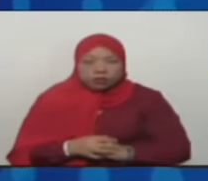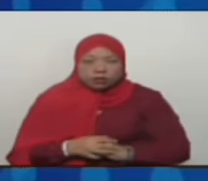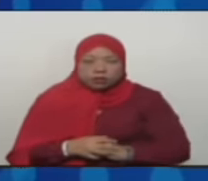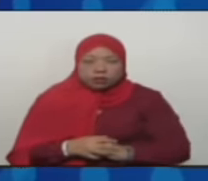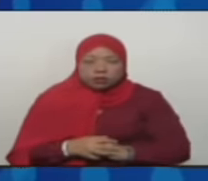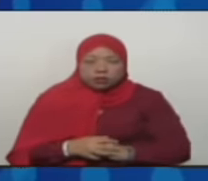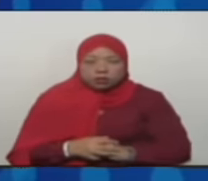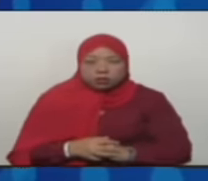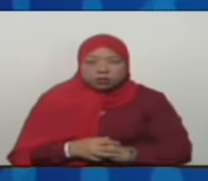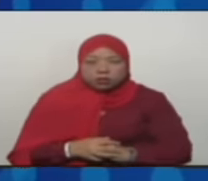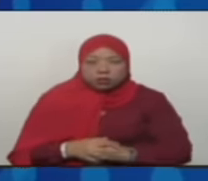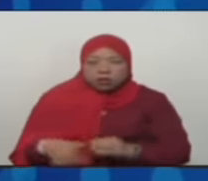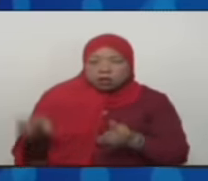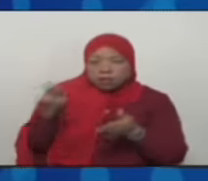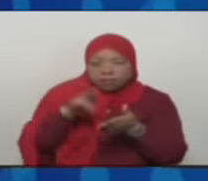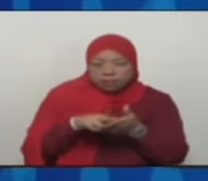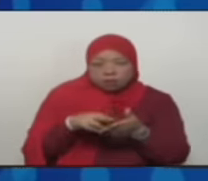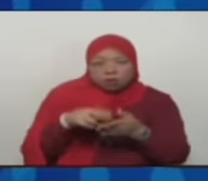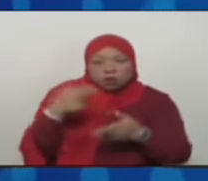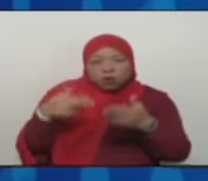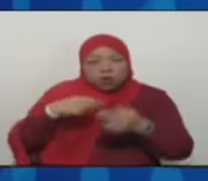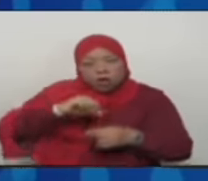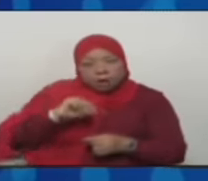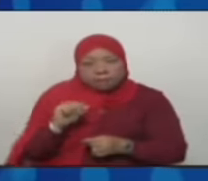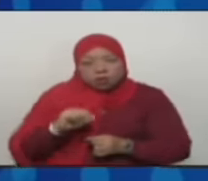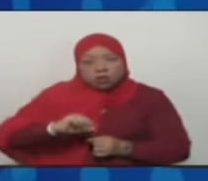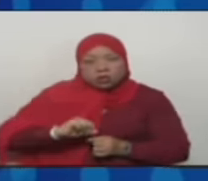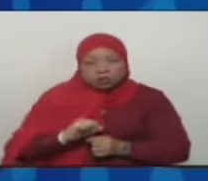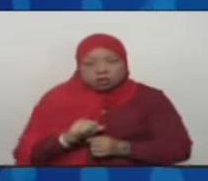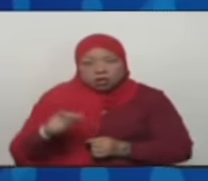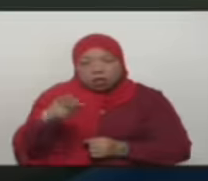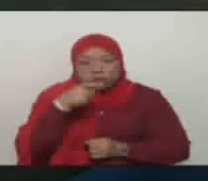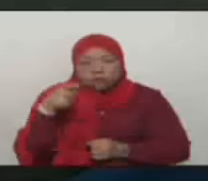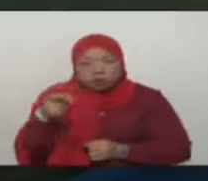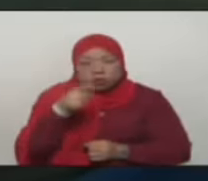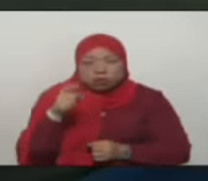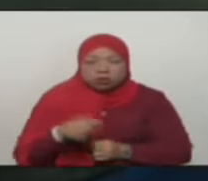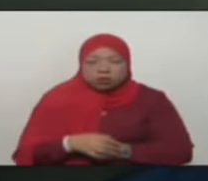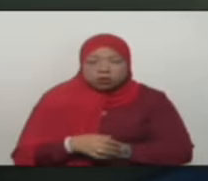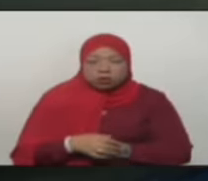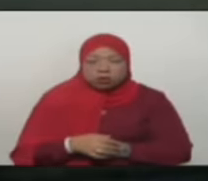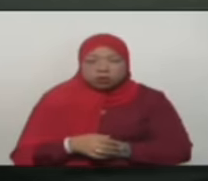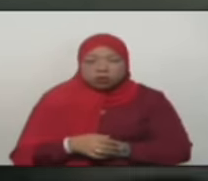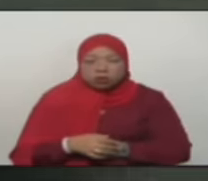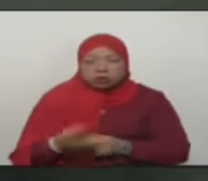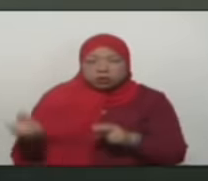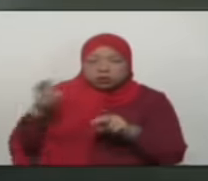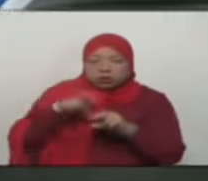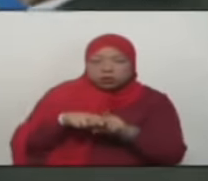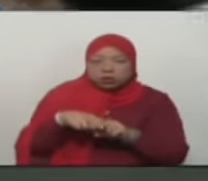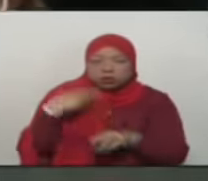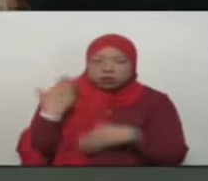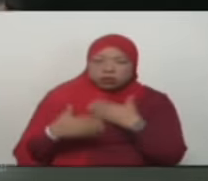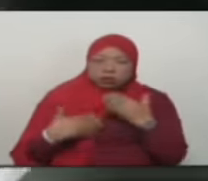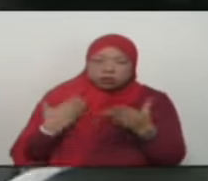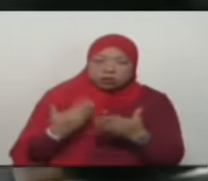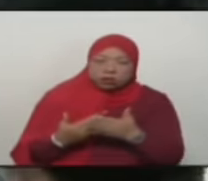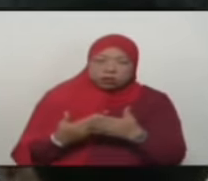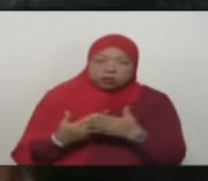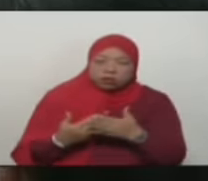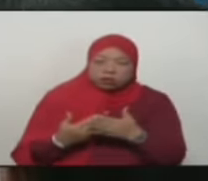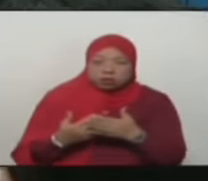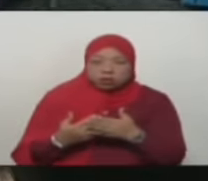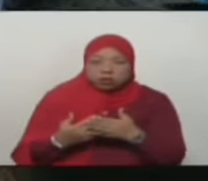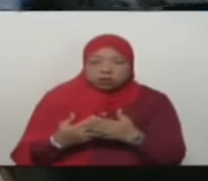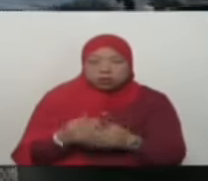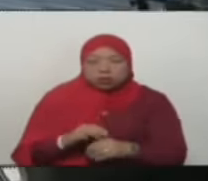Lo manda a requerir con la policía. Lo busca. Lo sienta. Y le dice, usted tal, tal,